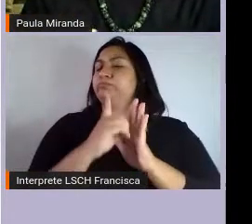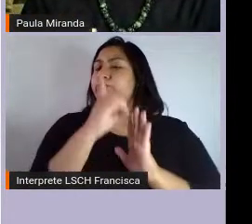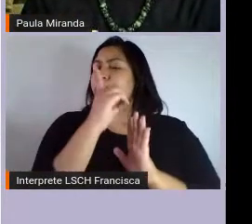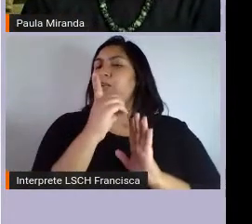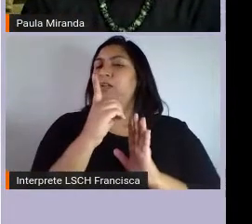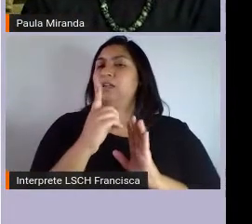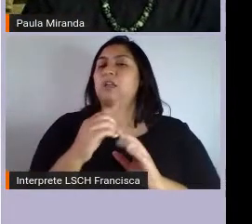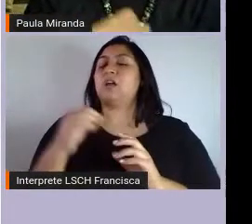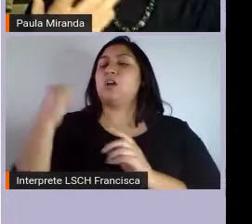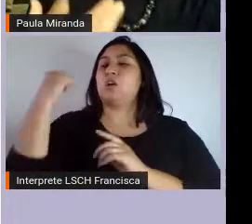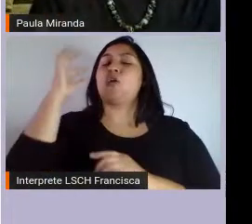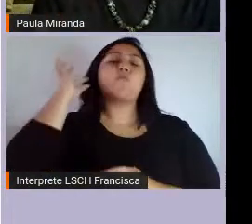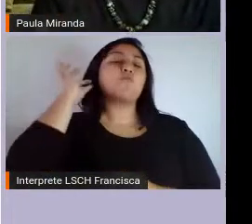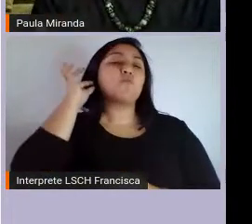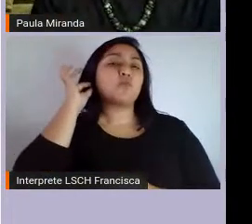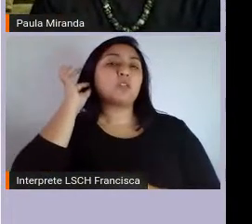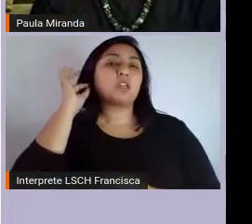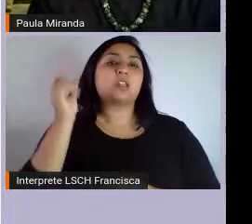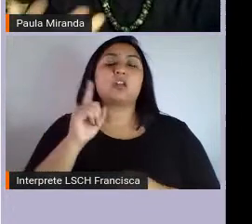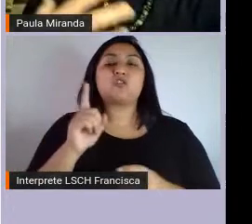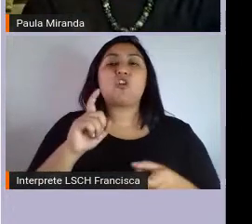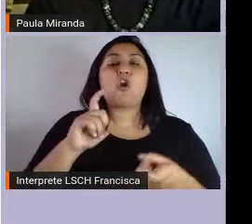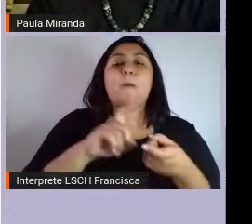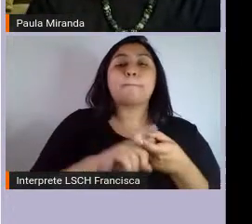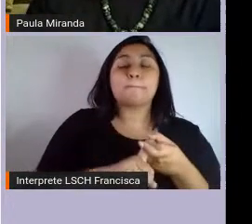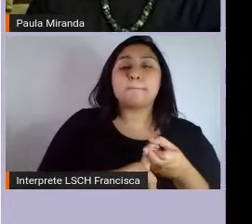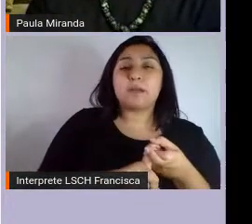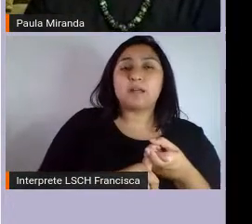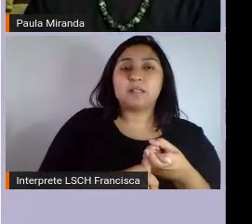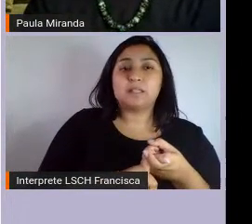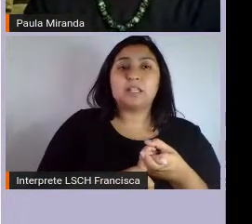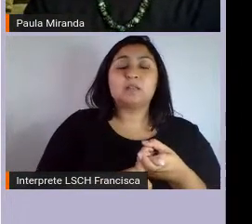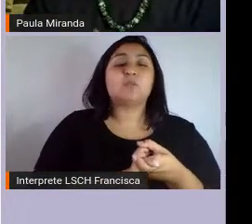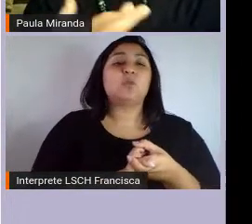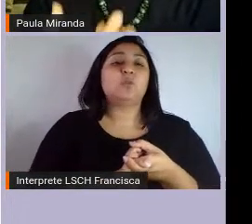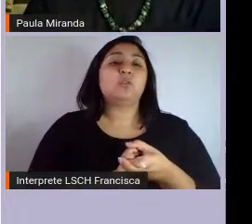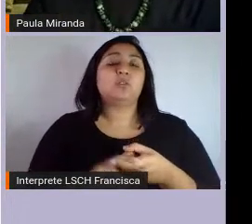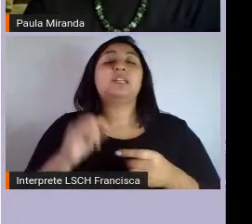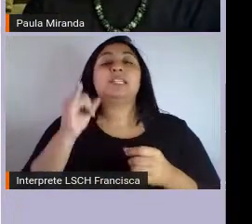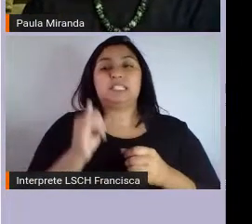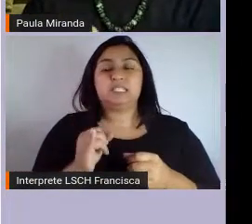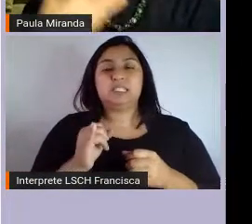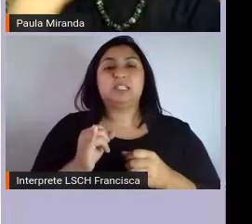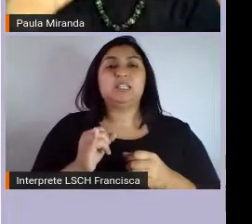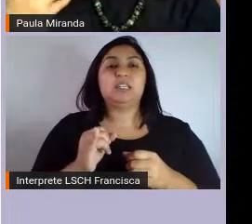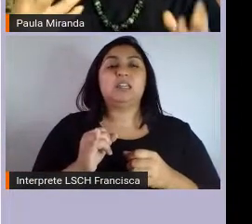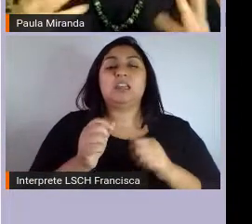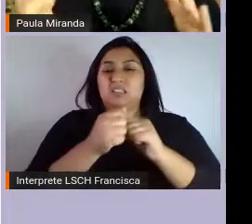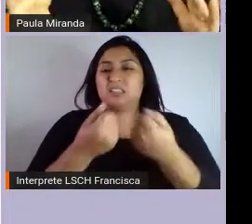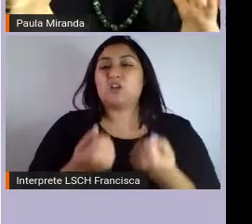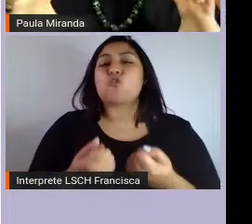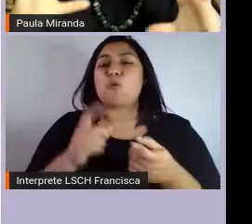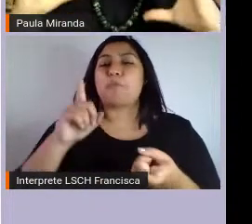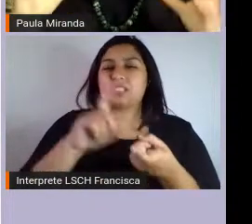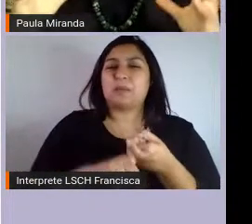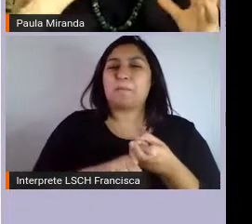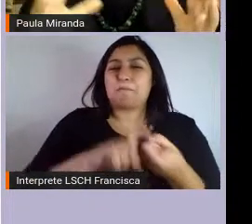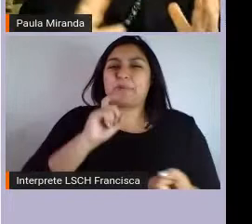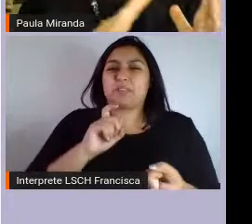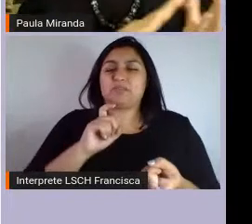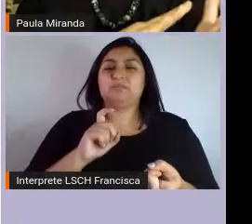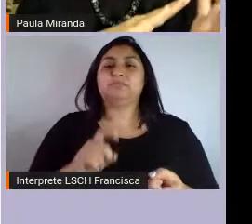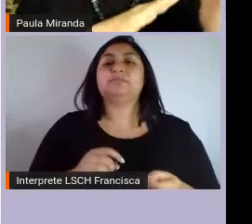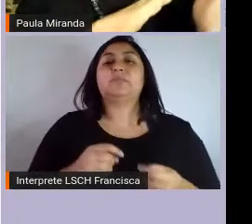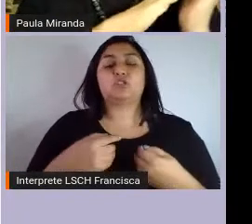están por el matrimonio burgués y sí por la transgresión de ese matrimonio, son muy, muy